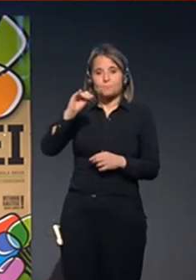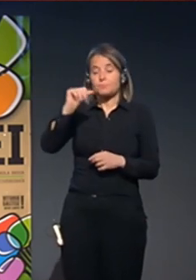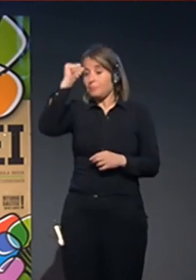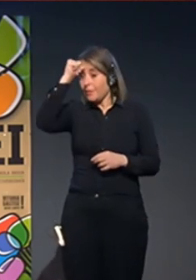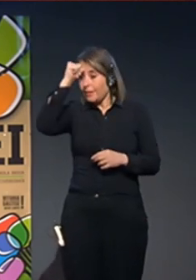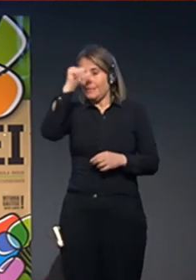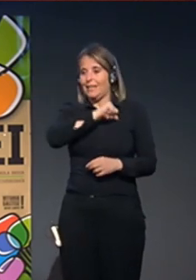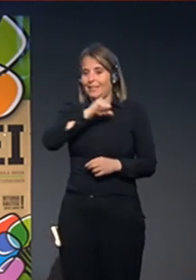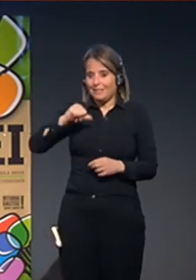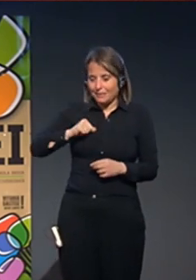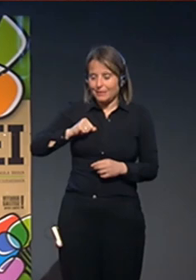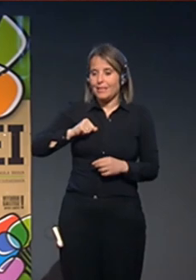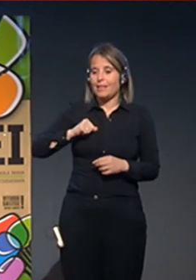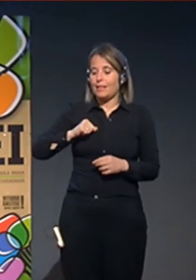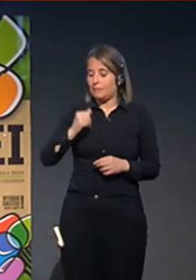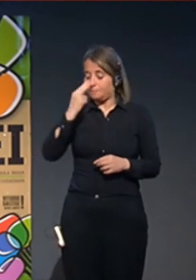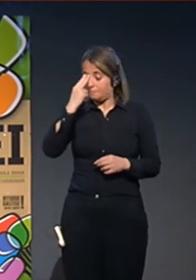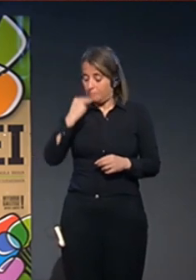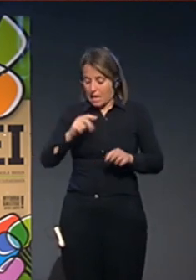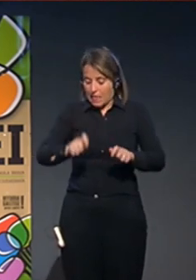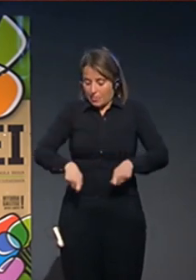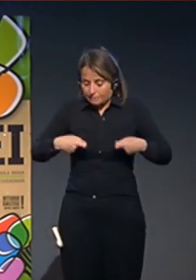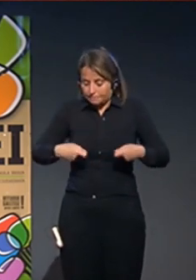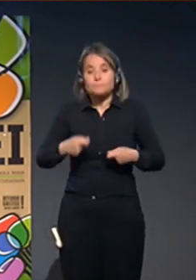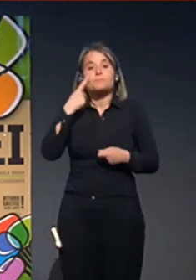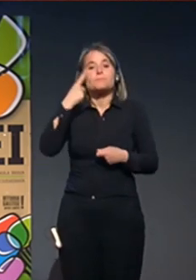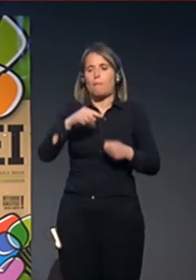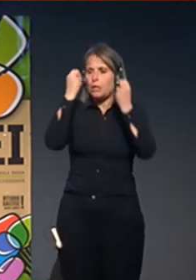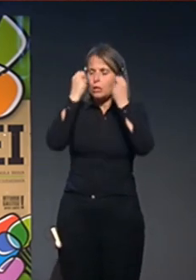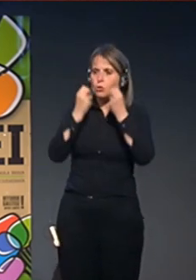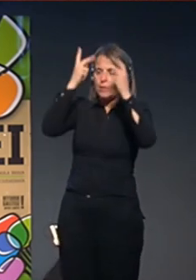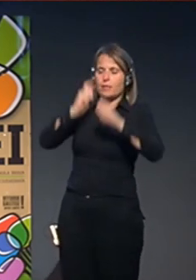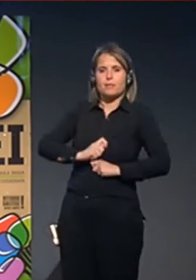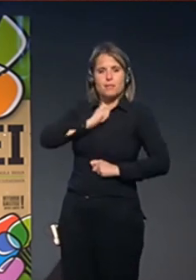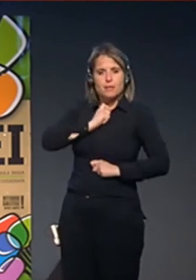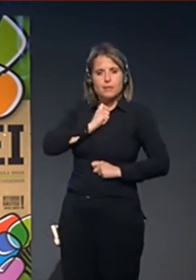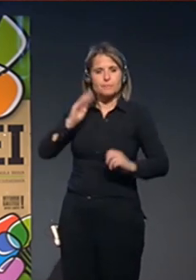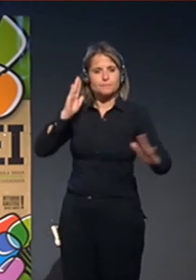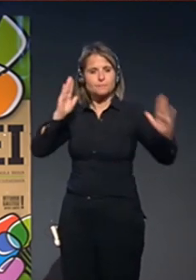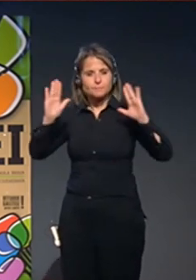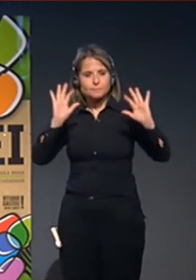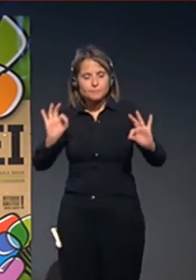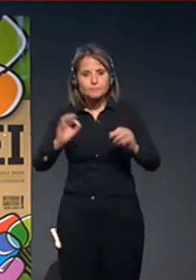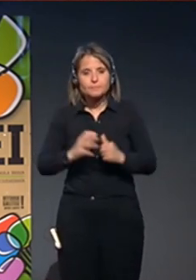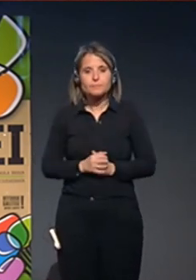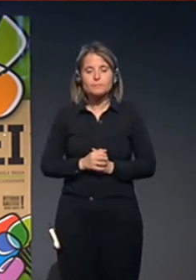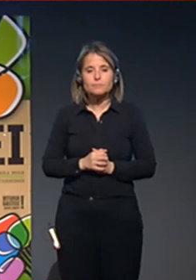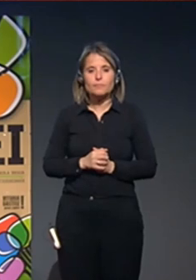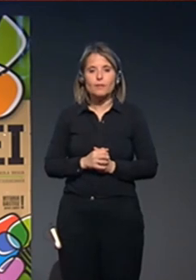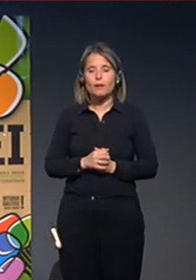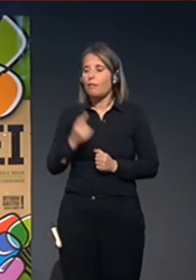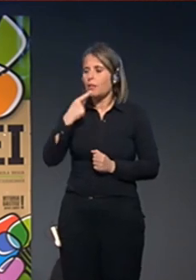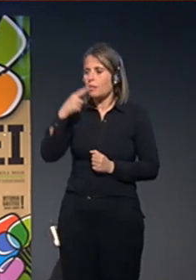India descalzo y humildemente incluso la desobediencia civil en un momento determinado